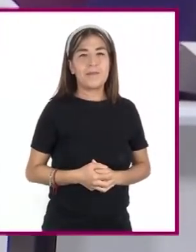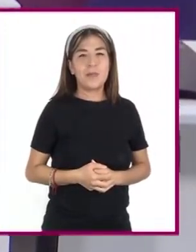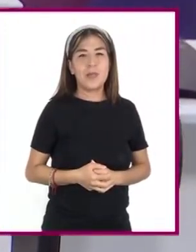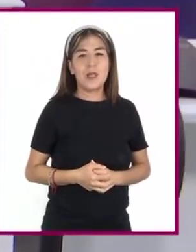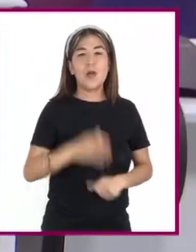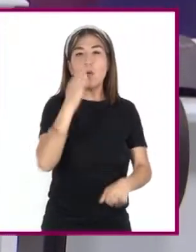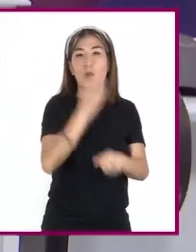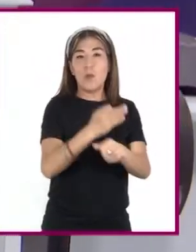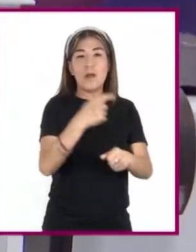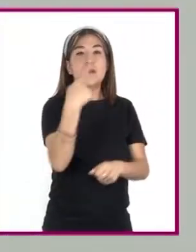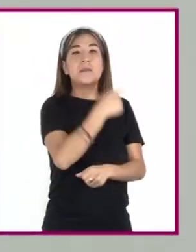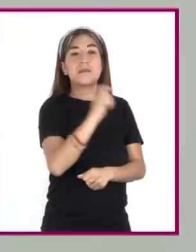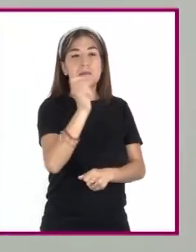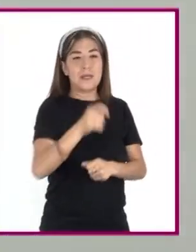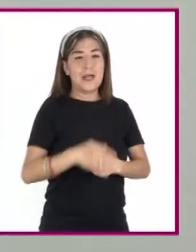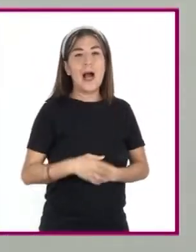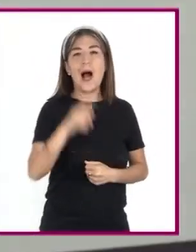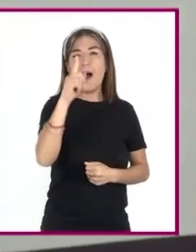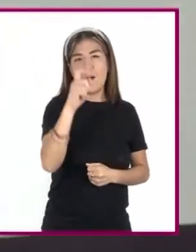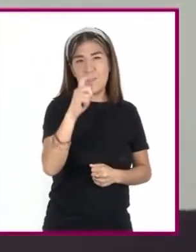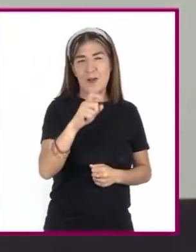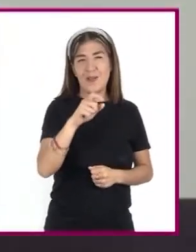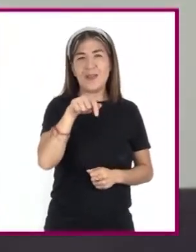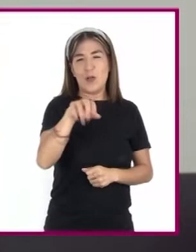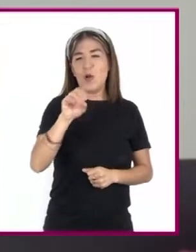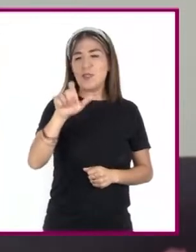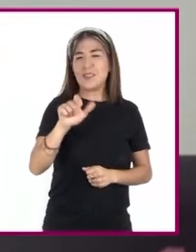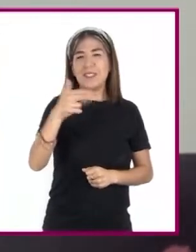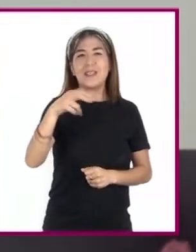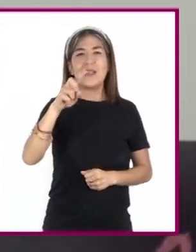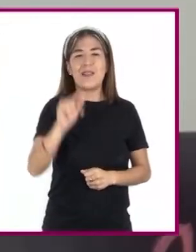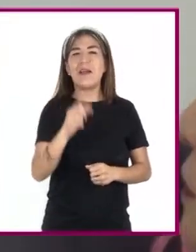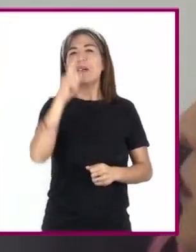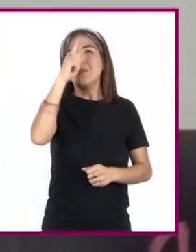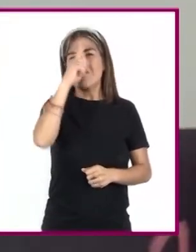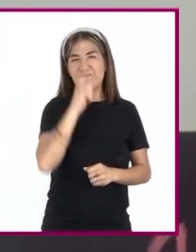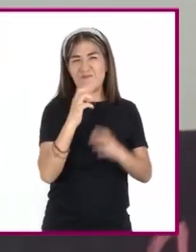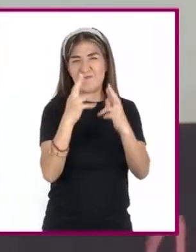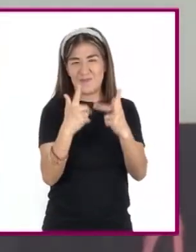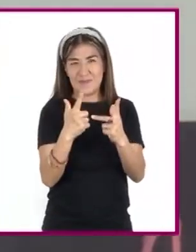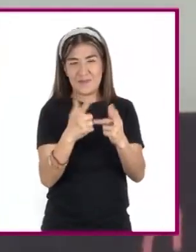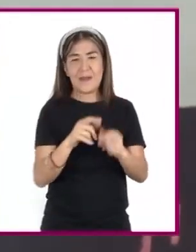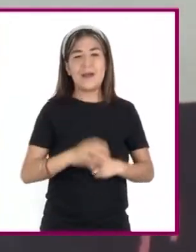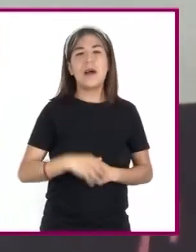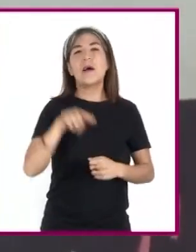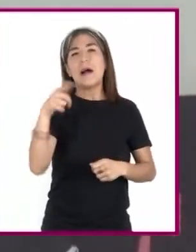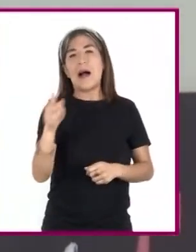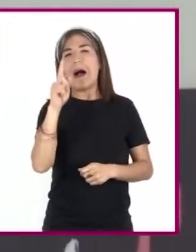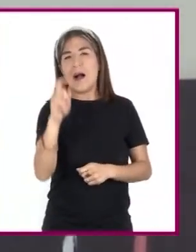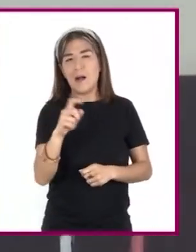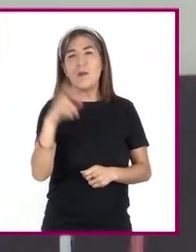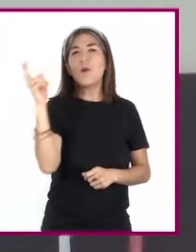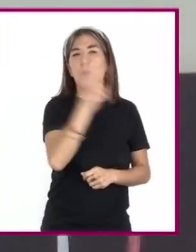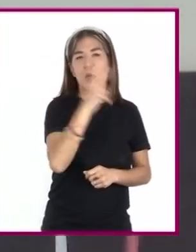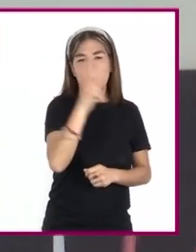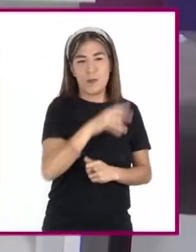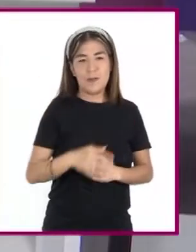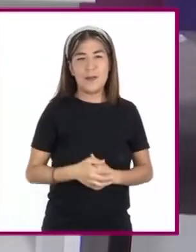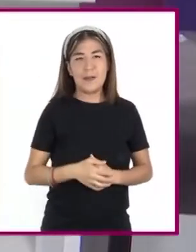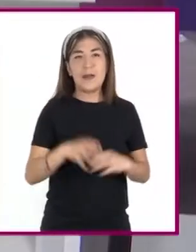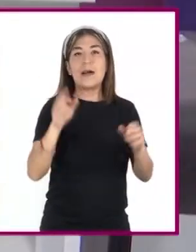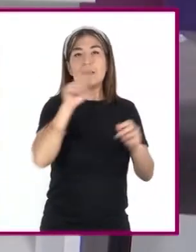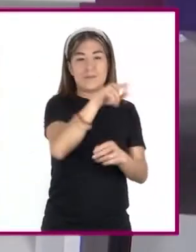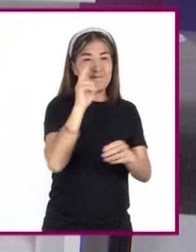Tenemos aquí la molécula de agua oxigenada que se descompuso en agua y oxígeno. Como pueden contar los